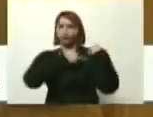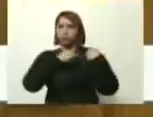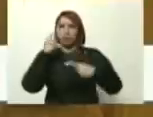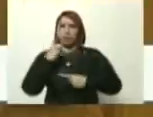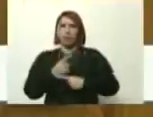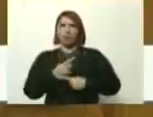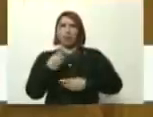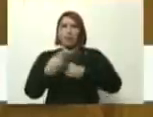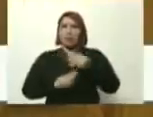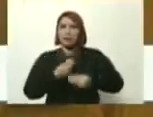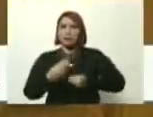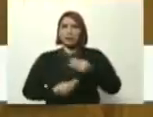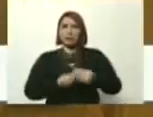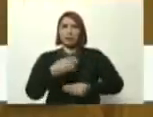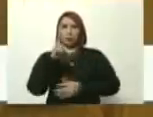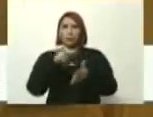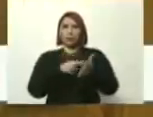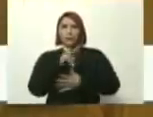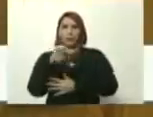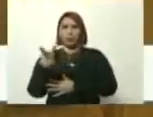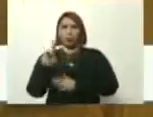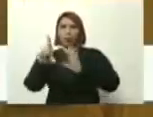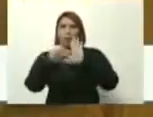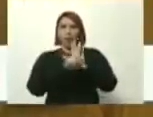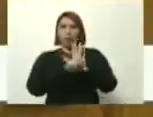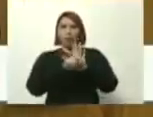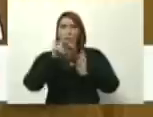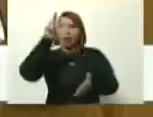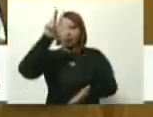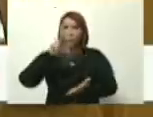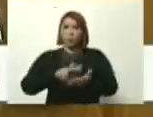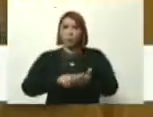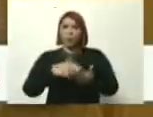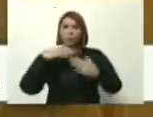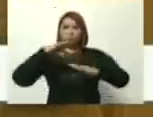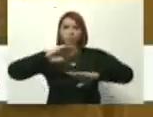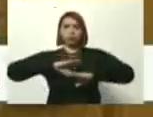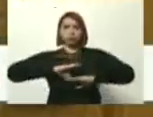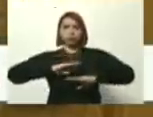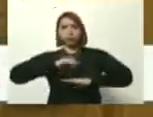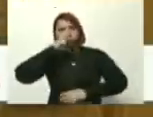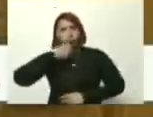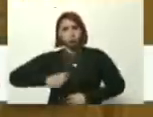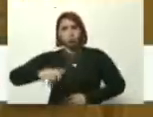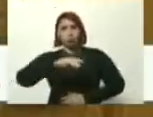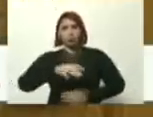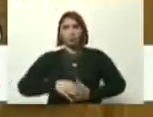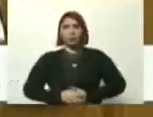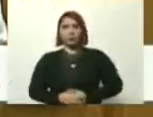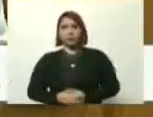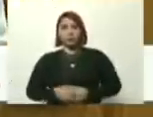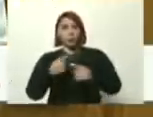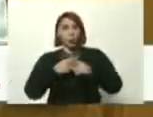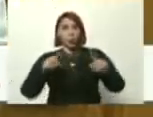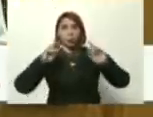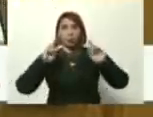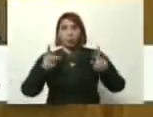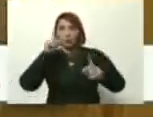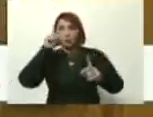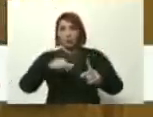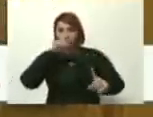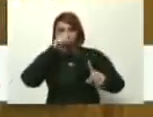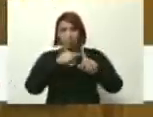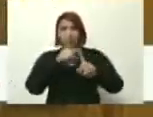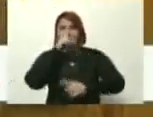en el 2022 con leyes para aprobar en beneficio de nuestro pueblo. Otro aspecto que está previsto para el